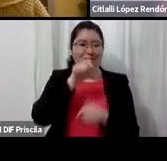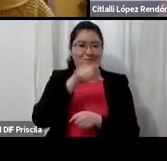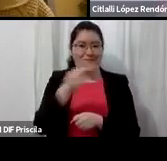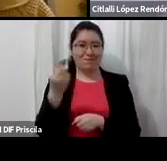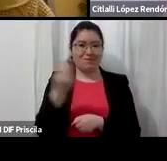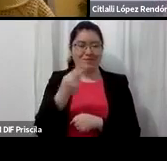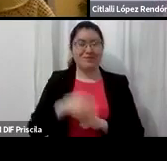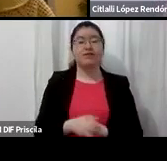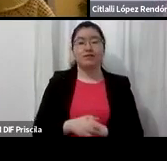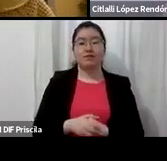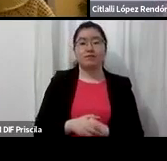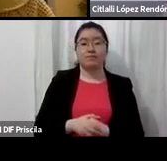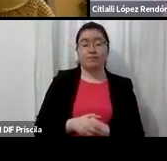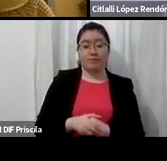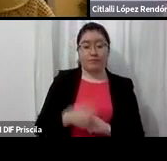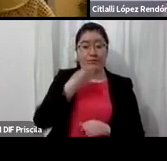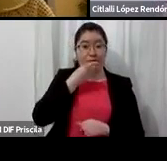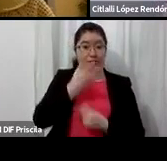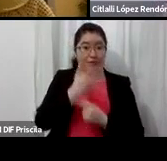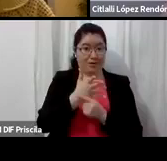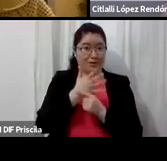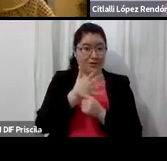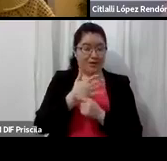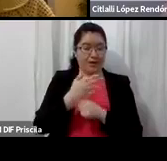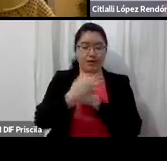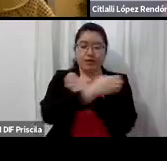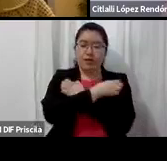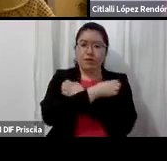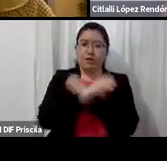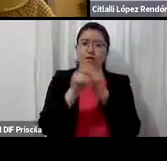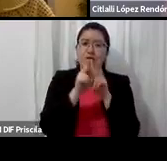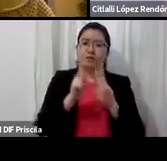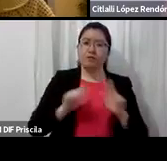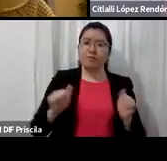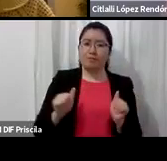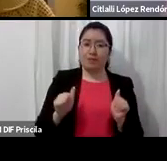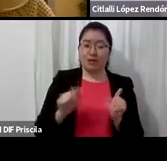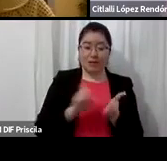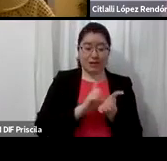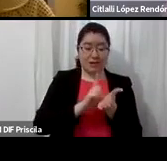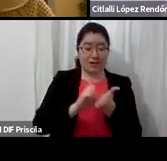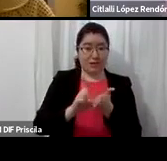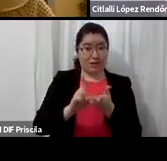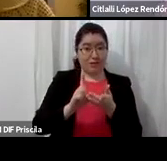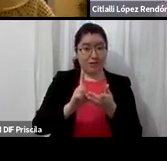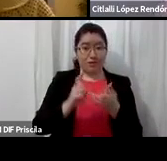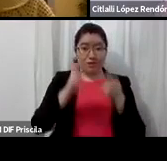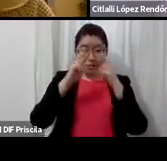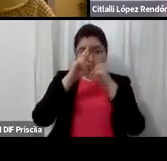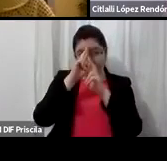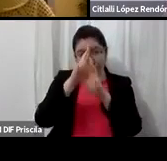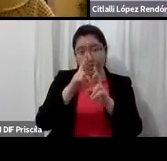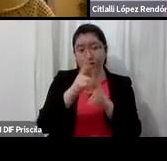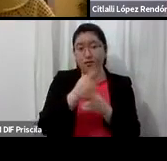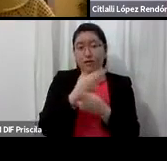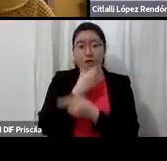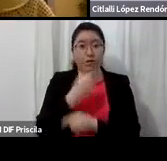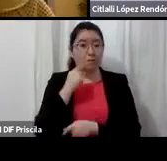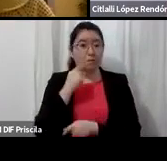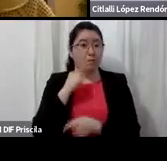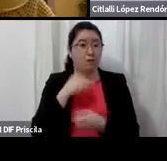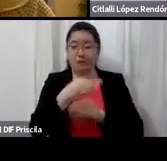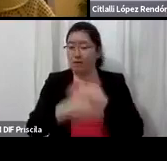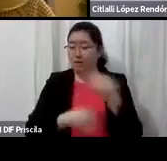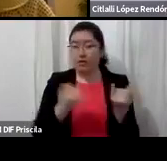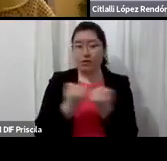de educar para la paz, educar para respetar los derechos de todas y todos, tiene que haber una exigencia